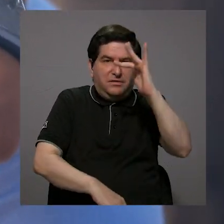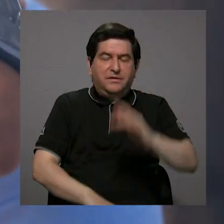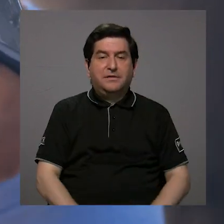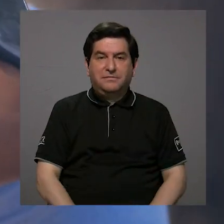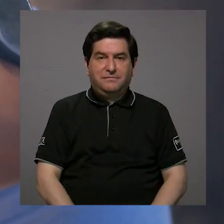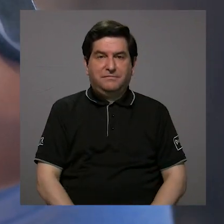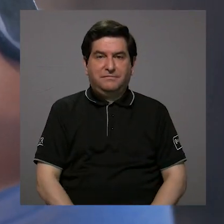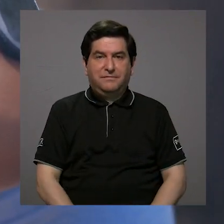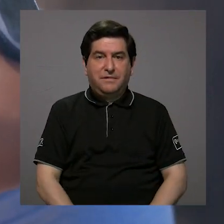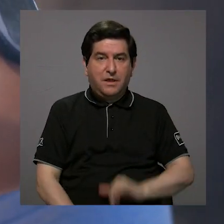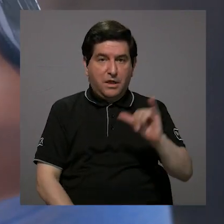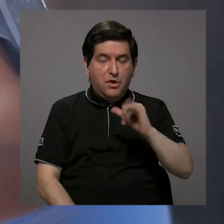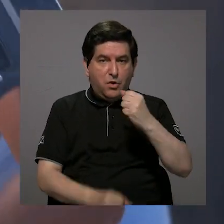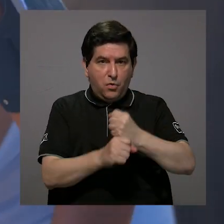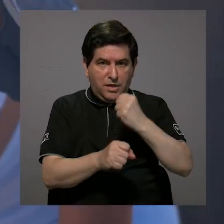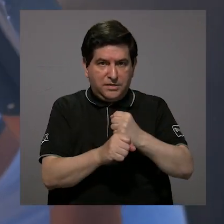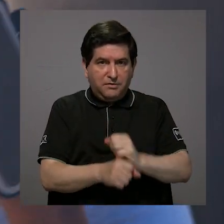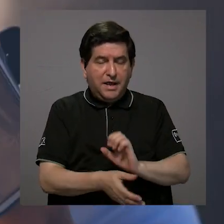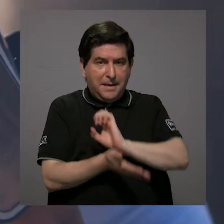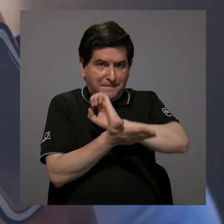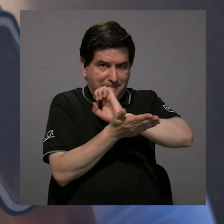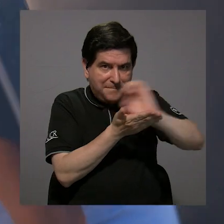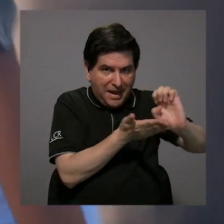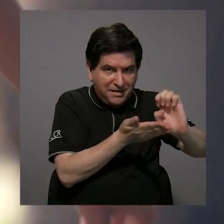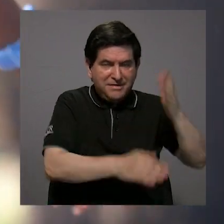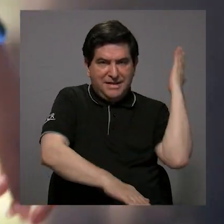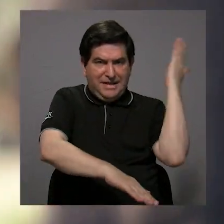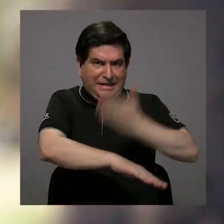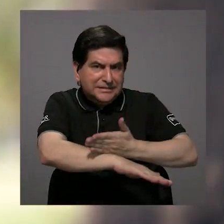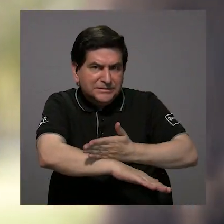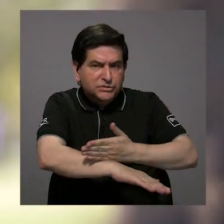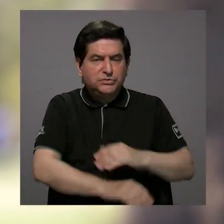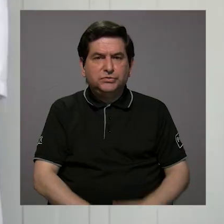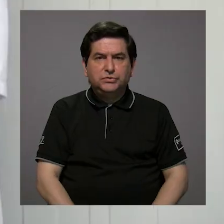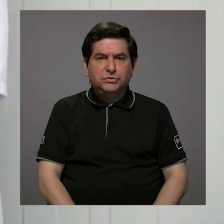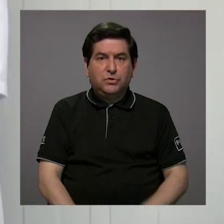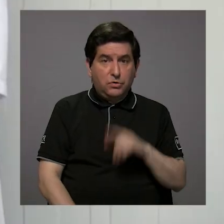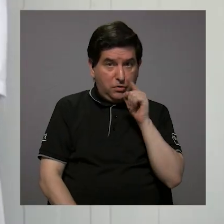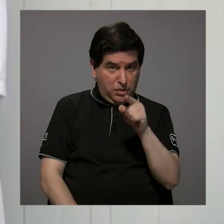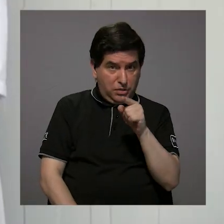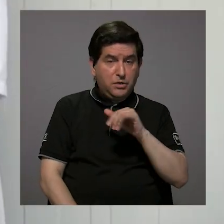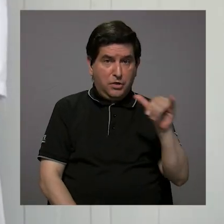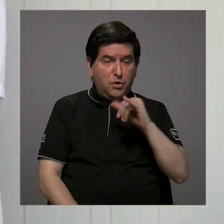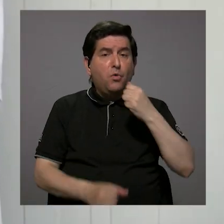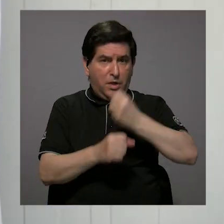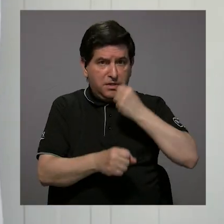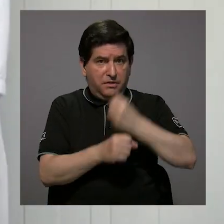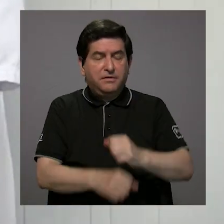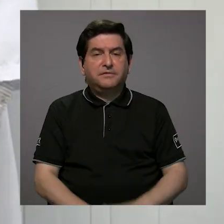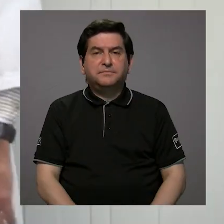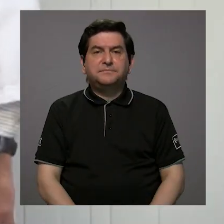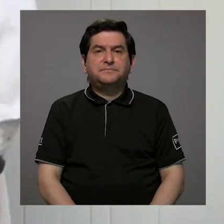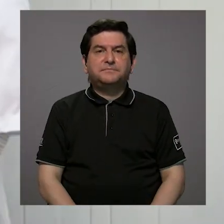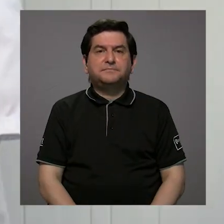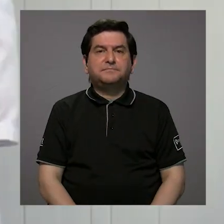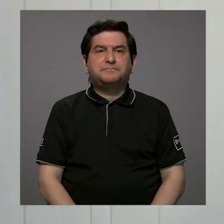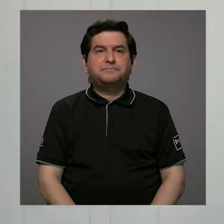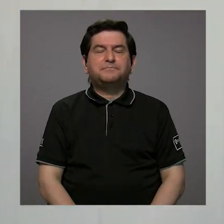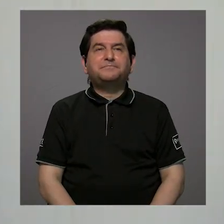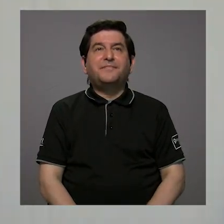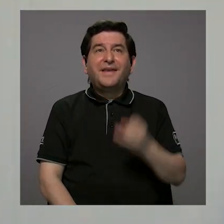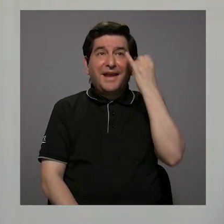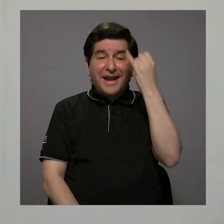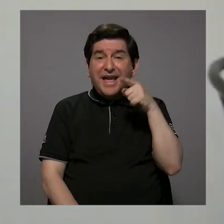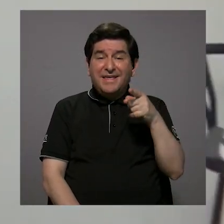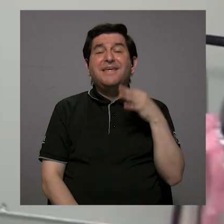Claro. Y también trabaja la parte de la prevención de una lesión y todo eso ustedes lo trabajan eventualmente.